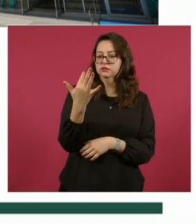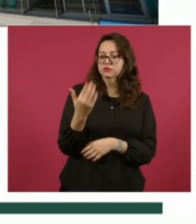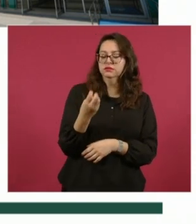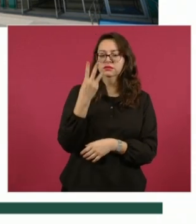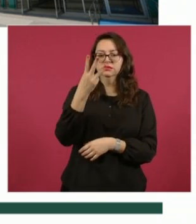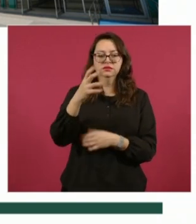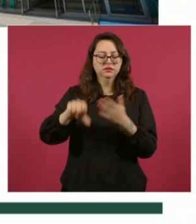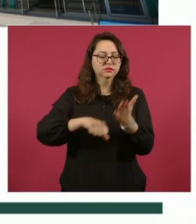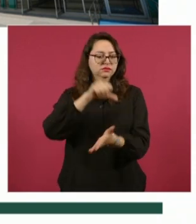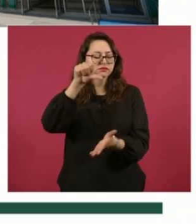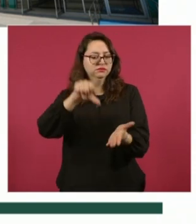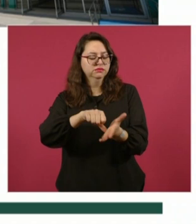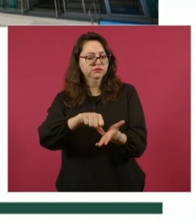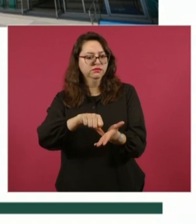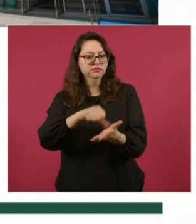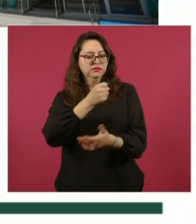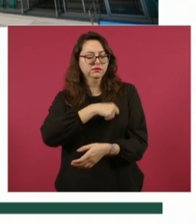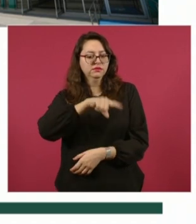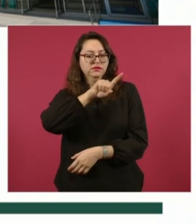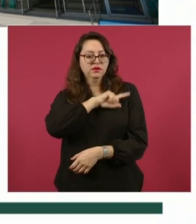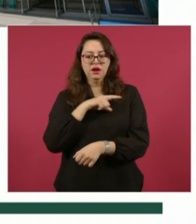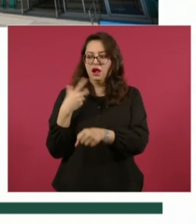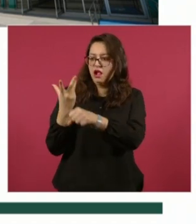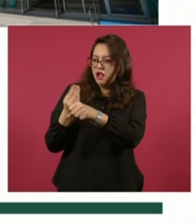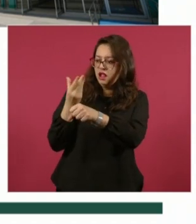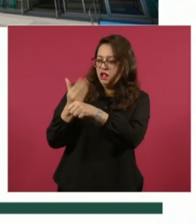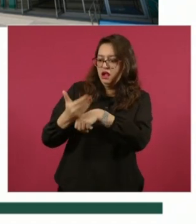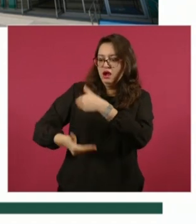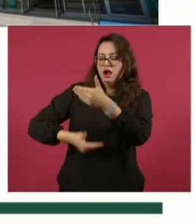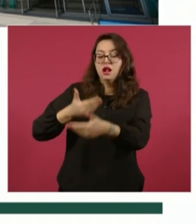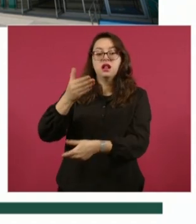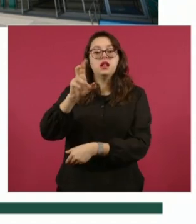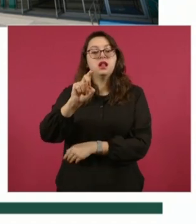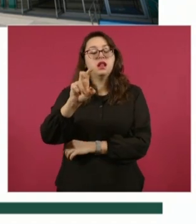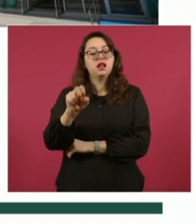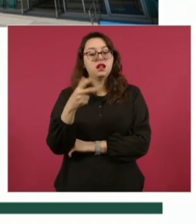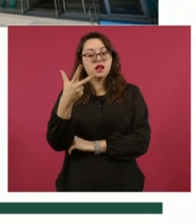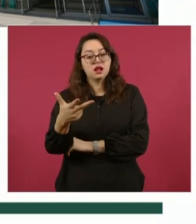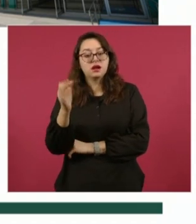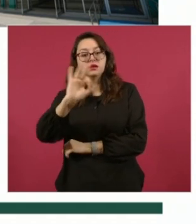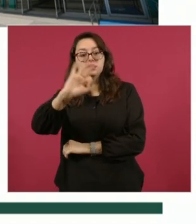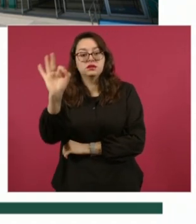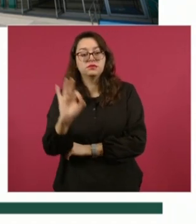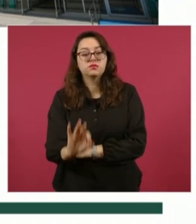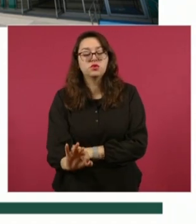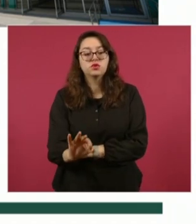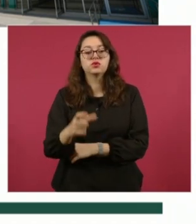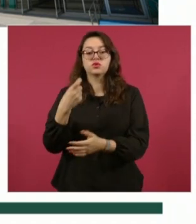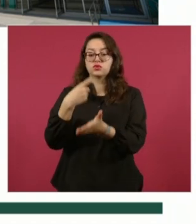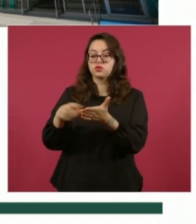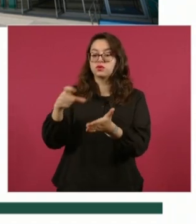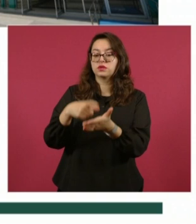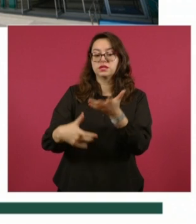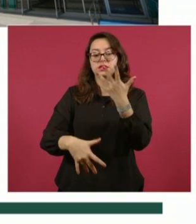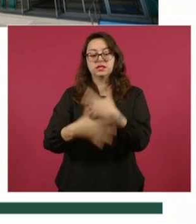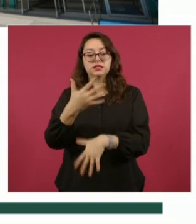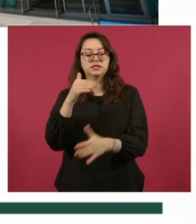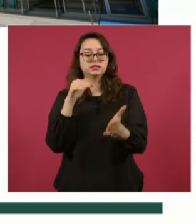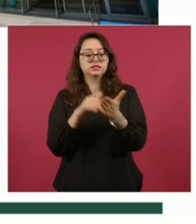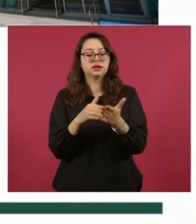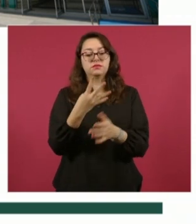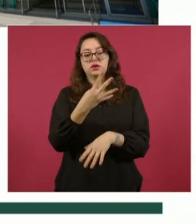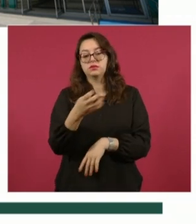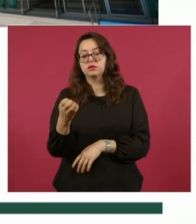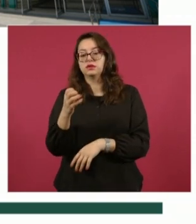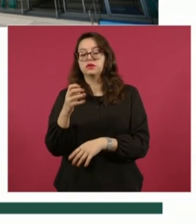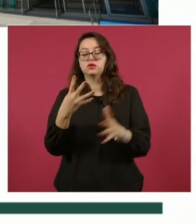1,253 centros de salud, se tiene un avance de 38%. Se han adquirido